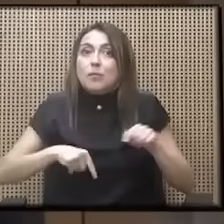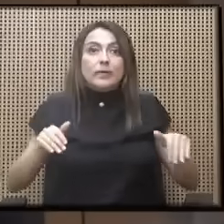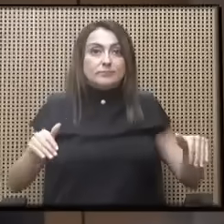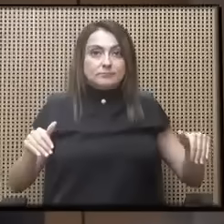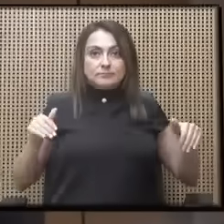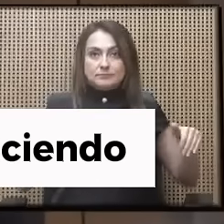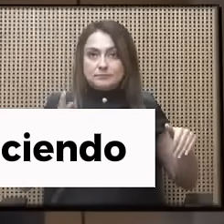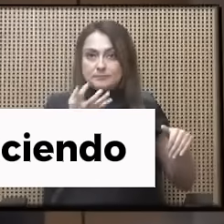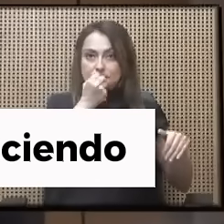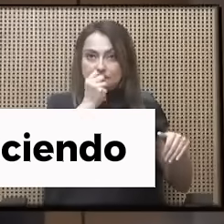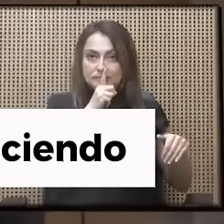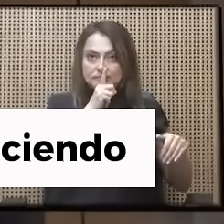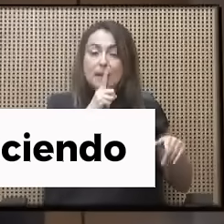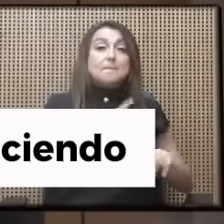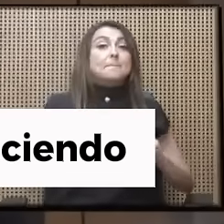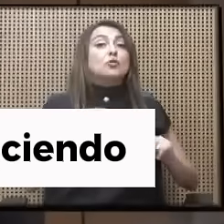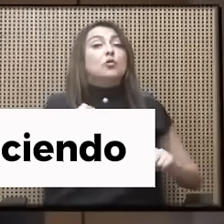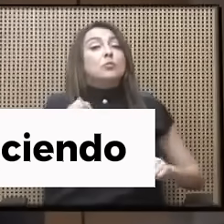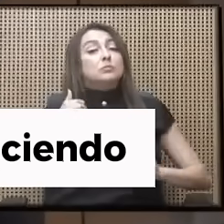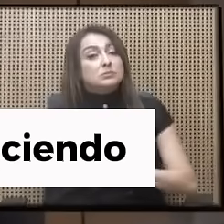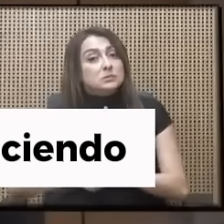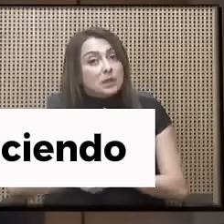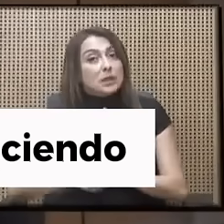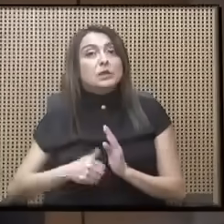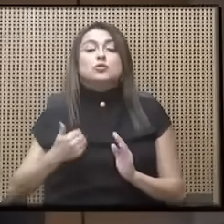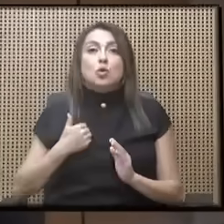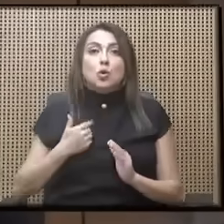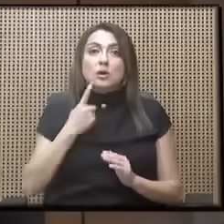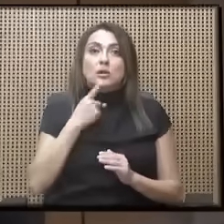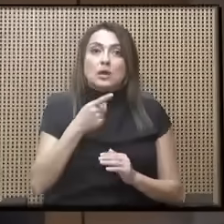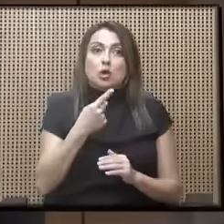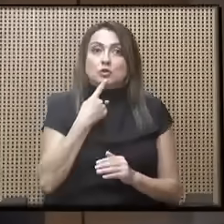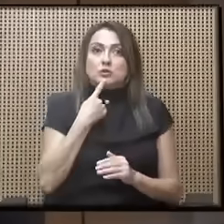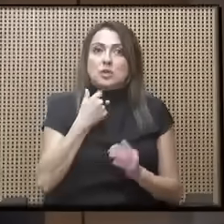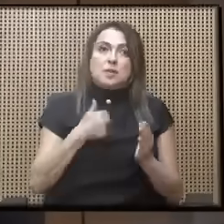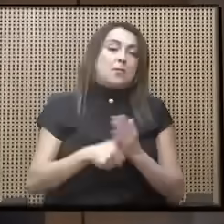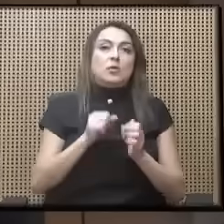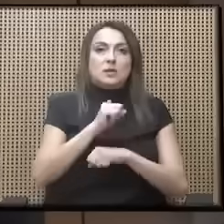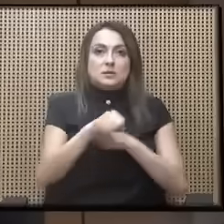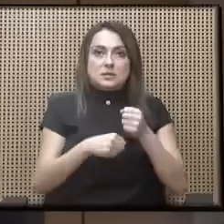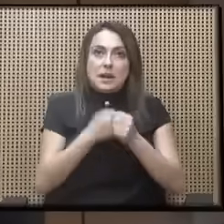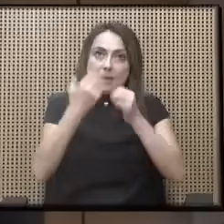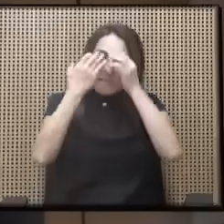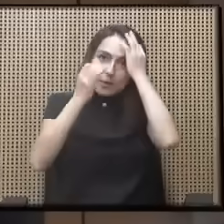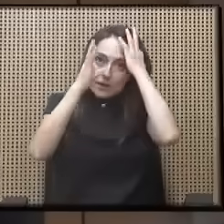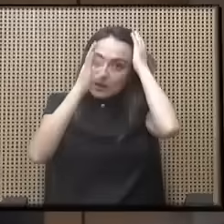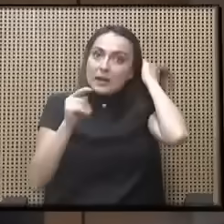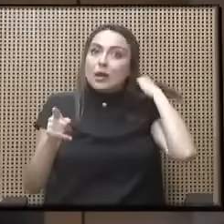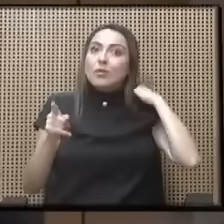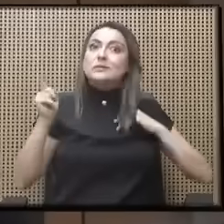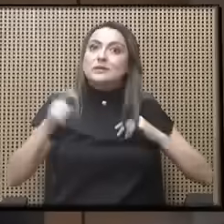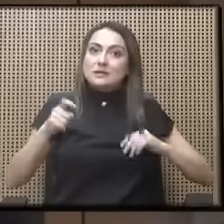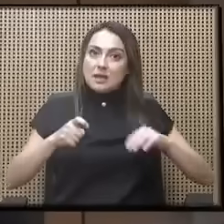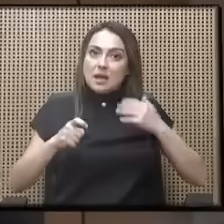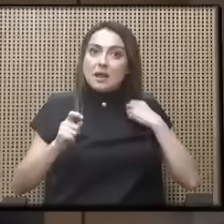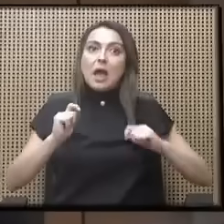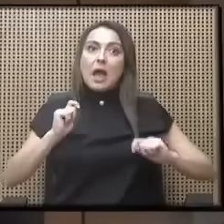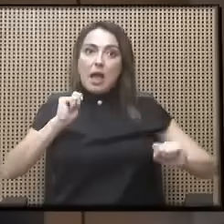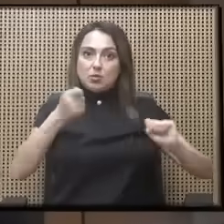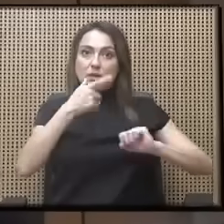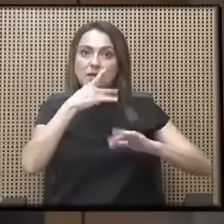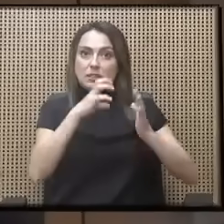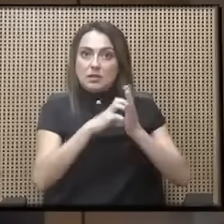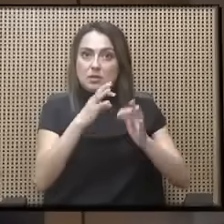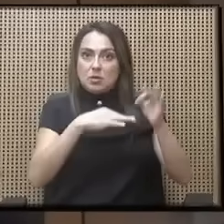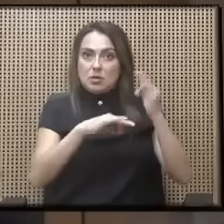abstener. Y yo voy a votarlo a pesar de lo que estoy diciendo de este voto de la sala, porque creo que es necesario ajustar este texto